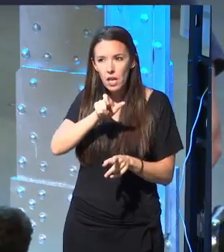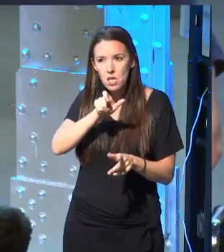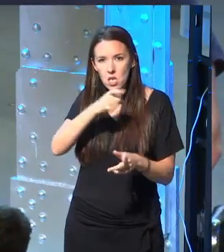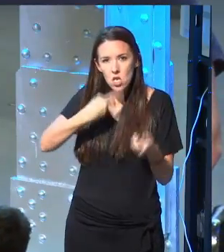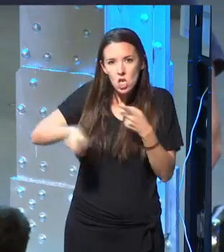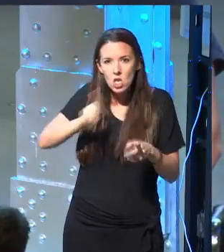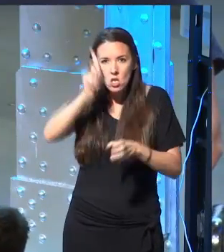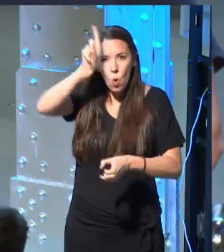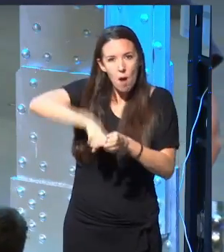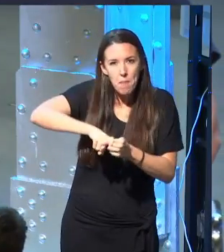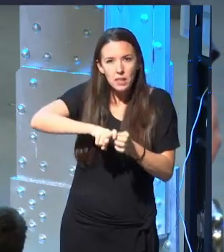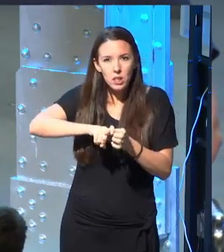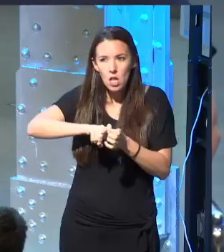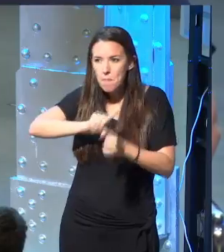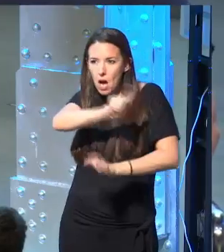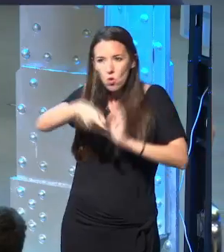como a saco.